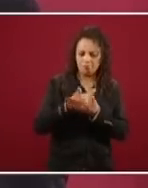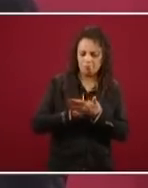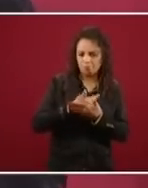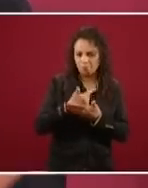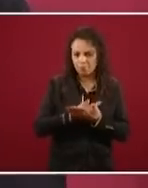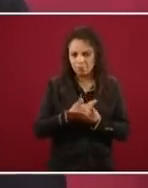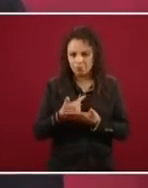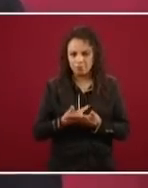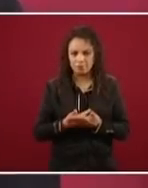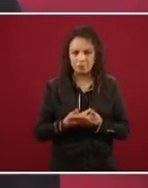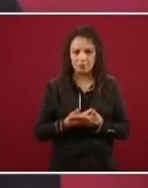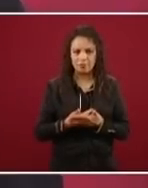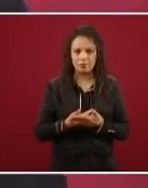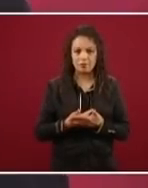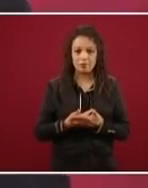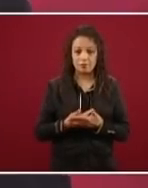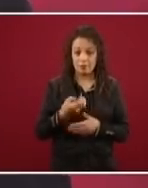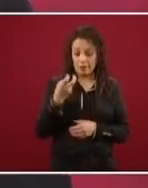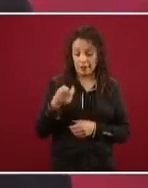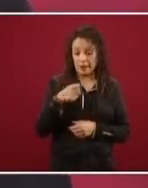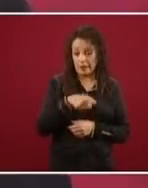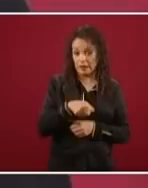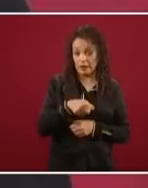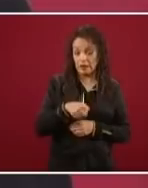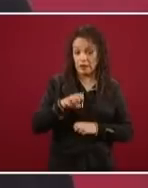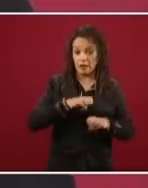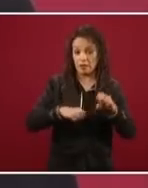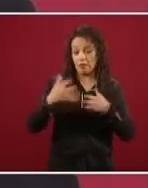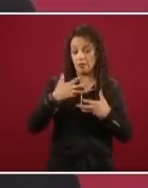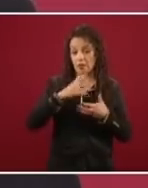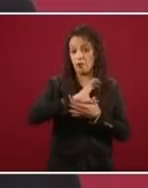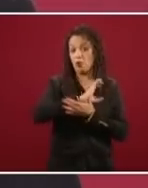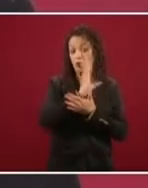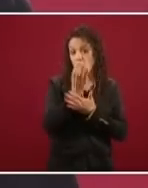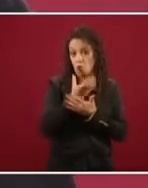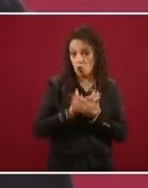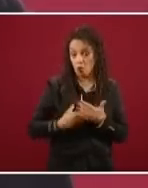estas empresas que tienen contratos